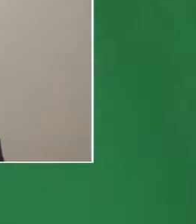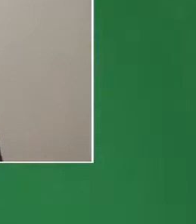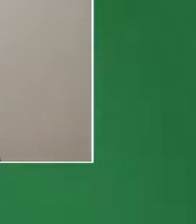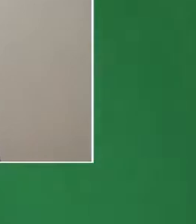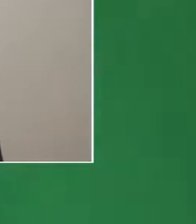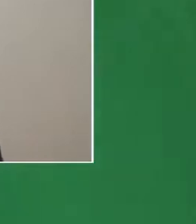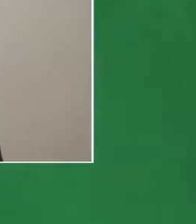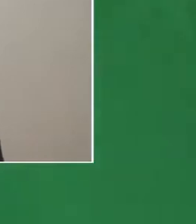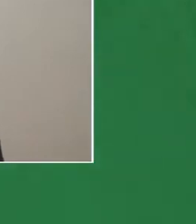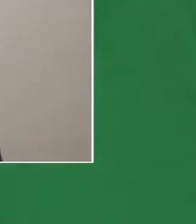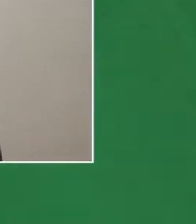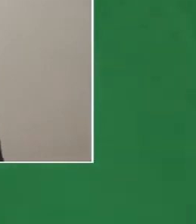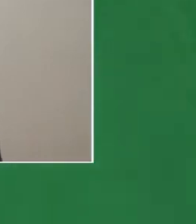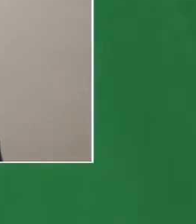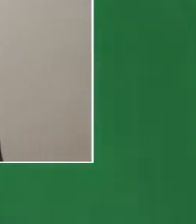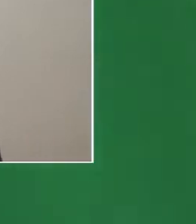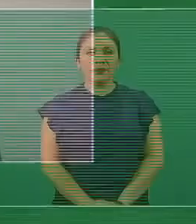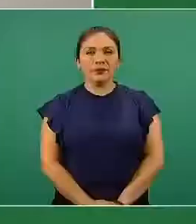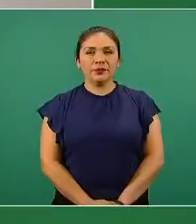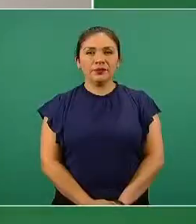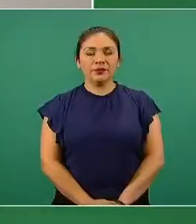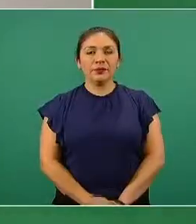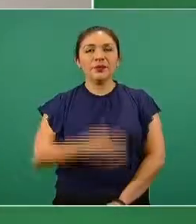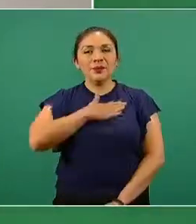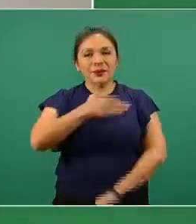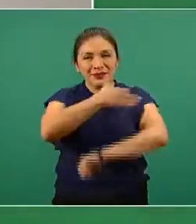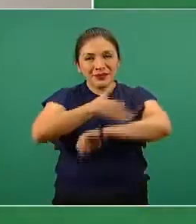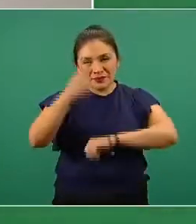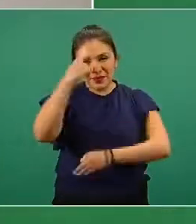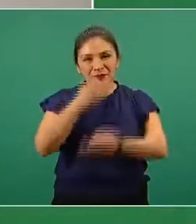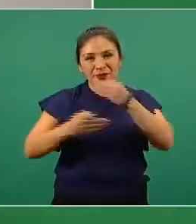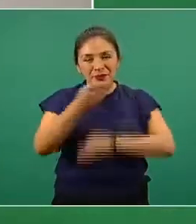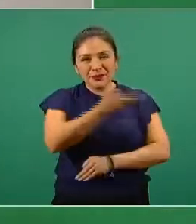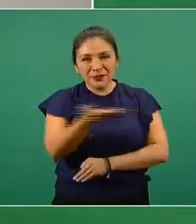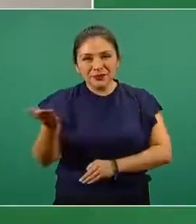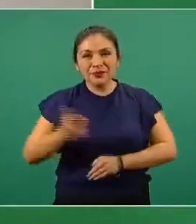Muy buenas tardes. Tengan todas y todos en casa.